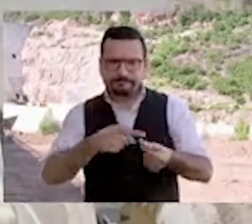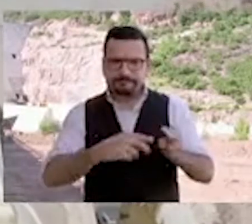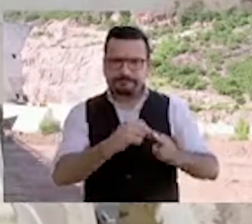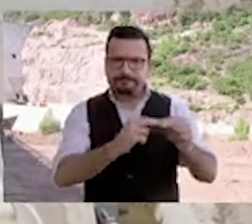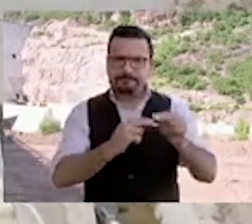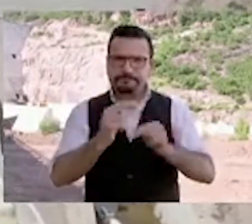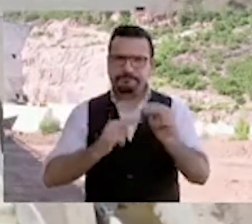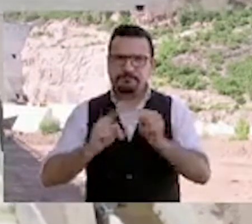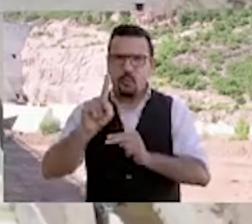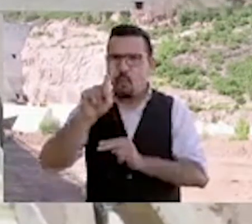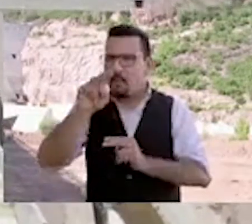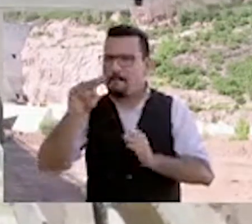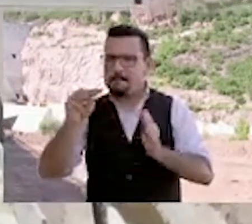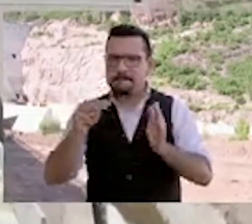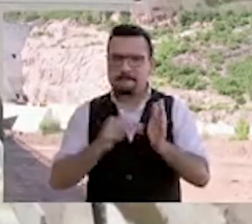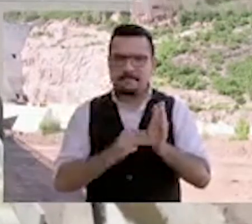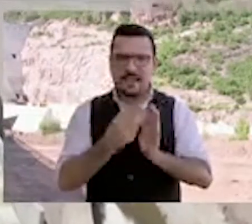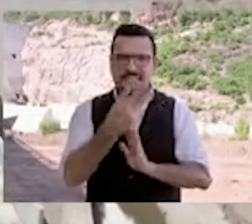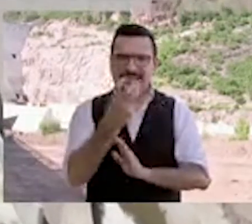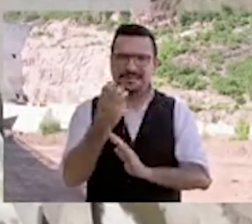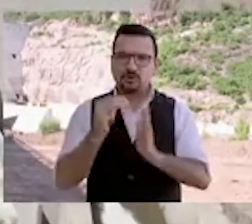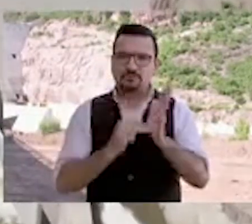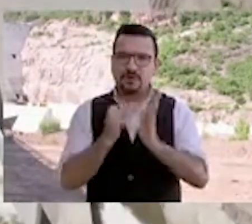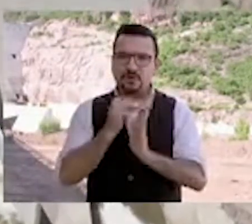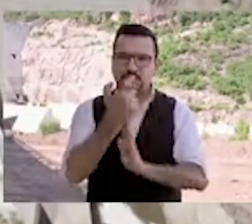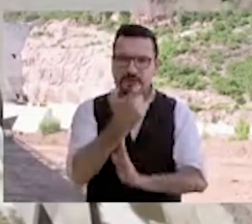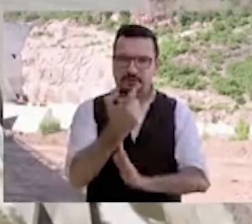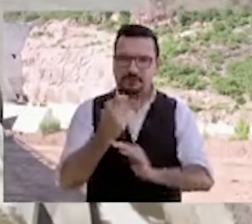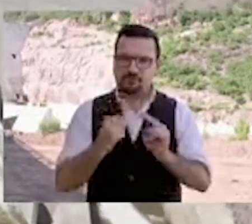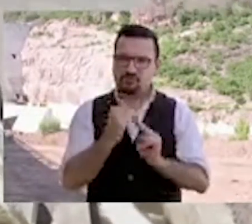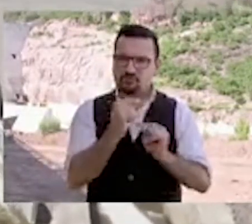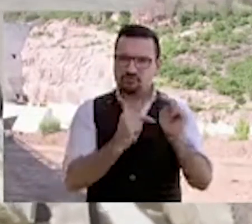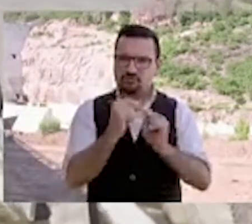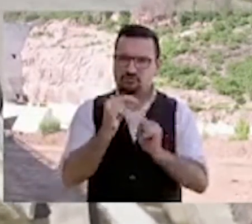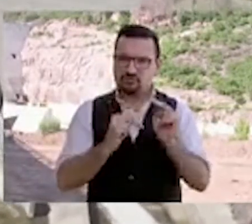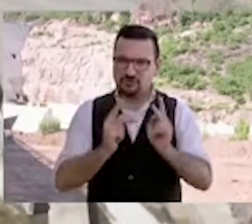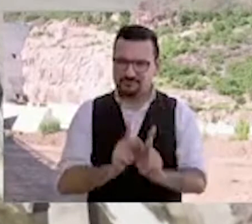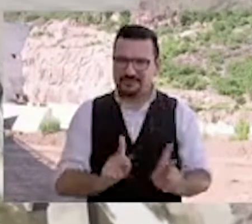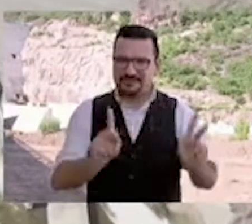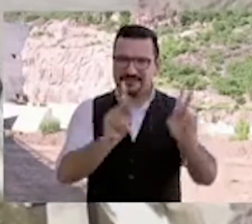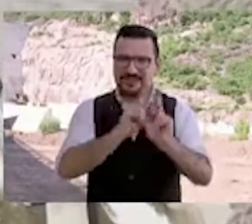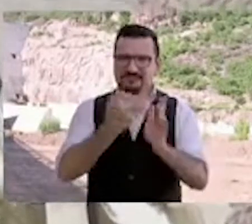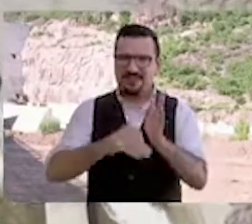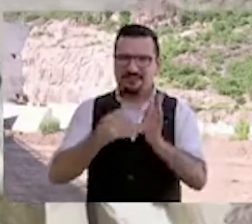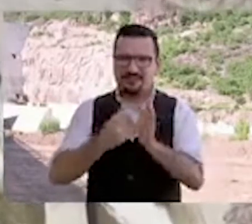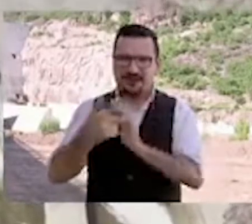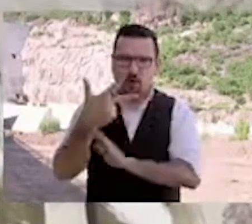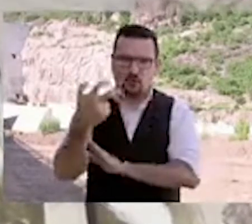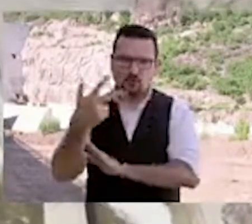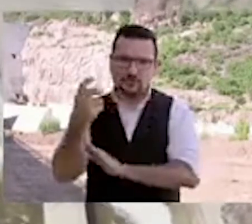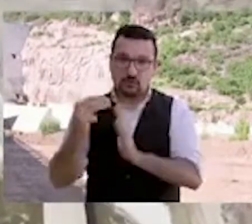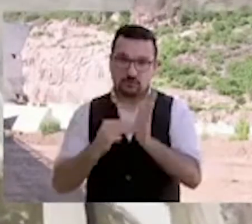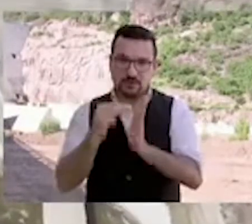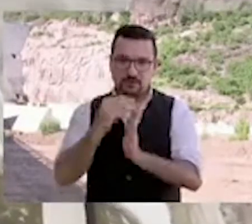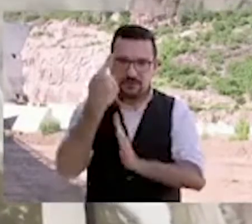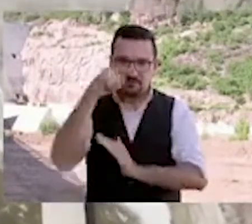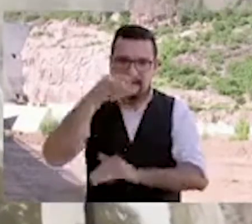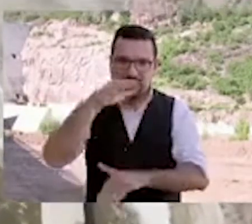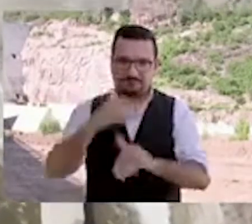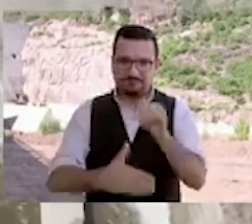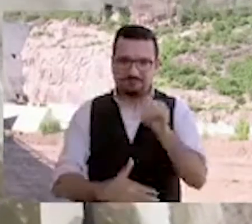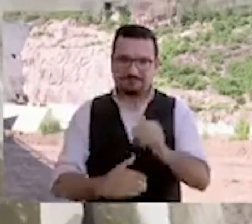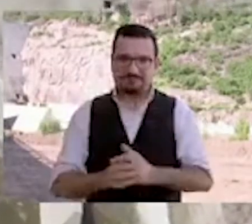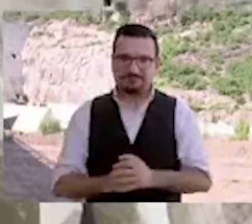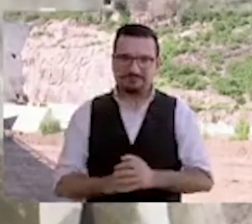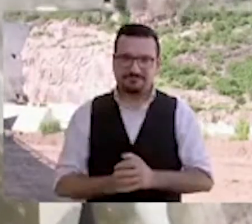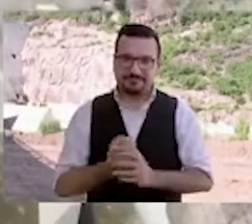alrededor de 1.300 millones de pesos y faltaban 800 millones.